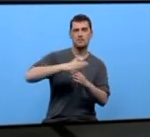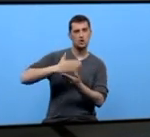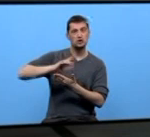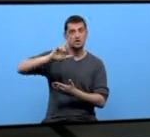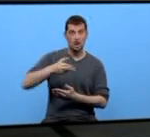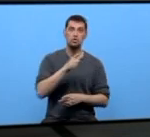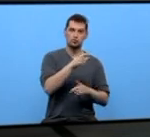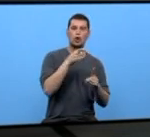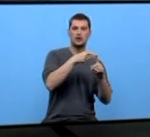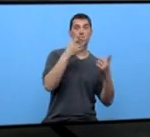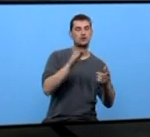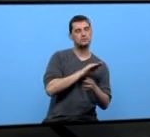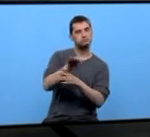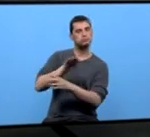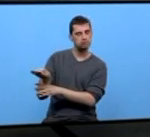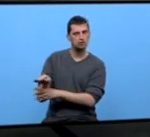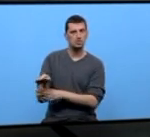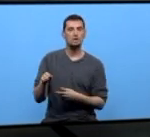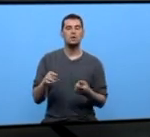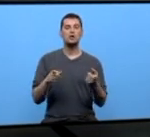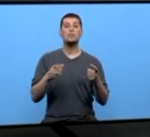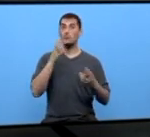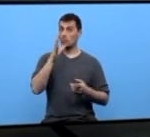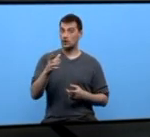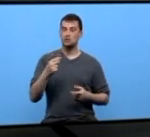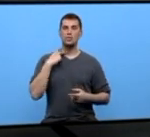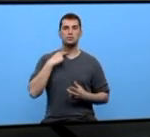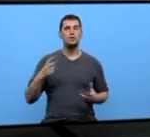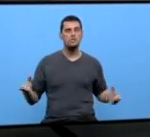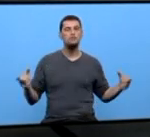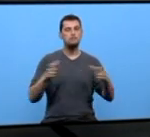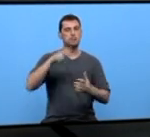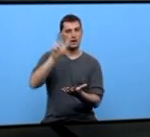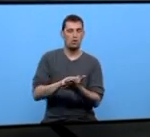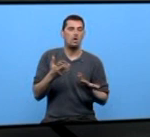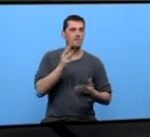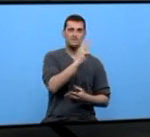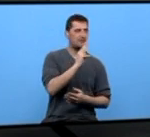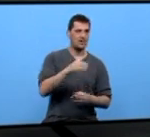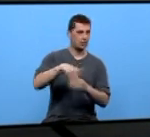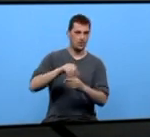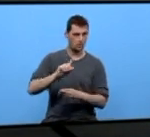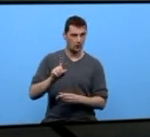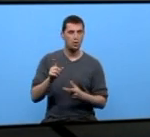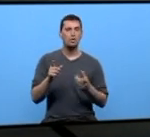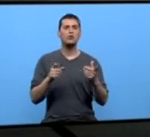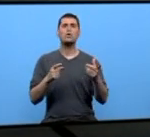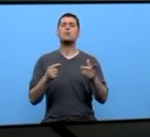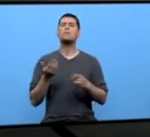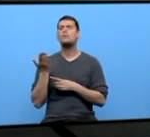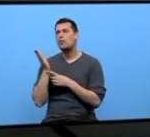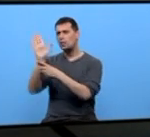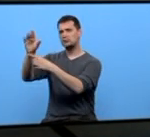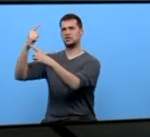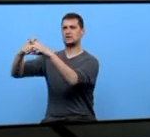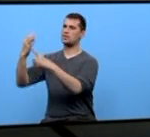para este fin. Diante desta situación, o Pleno da Deputación aprobou coa abstención do PP unha proposta na que insta a Xunta de Galicia a